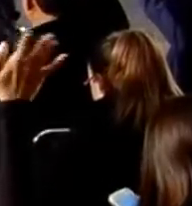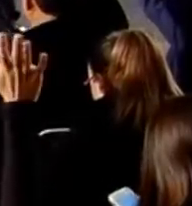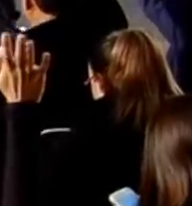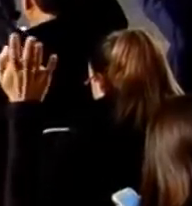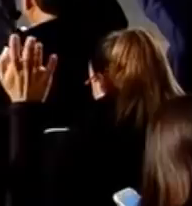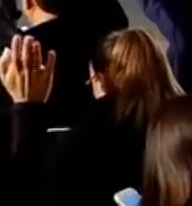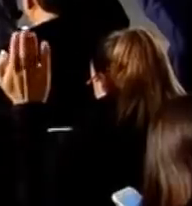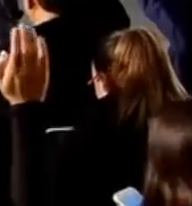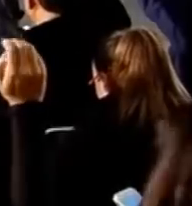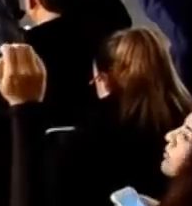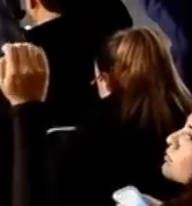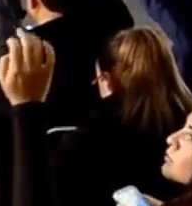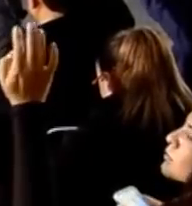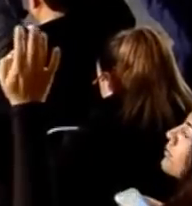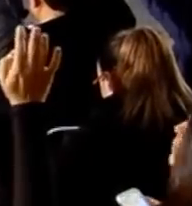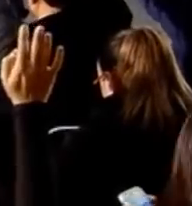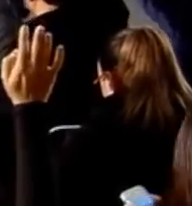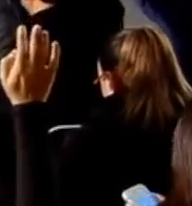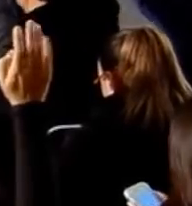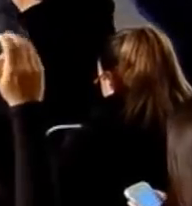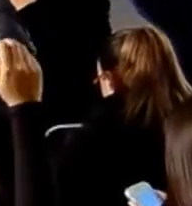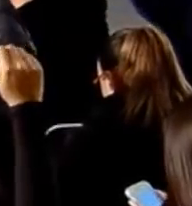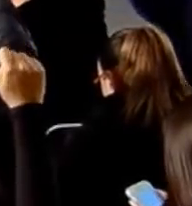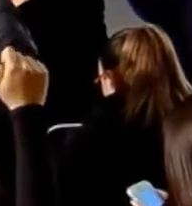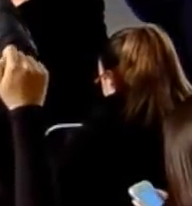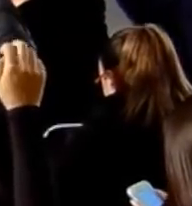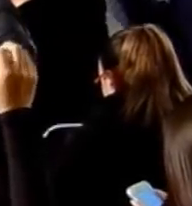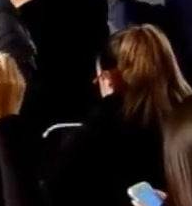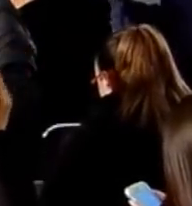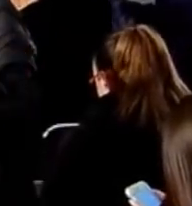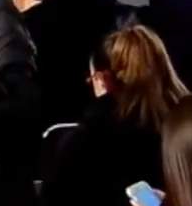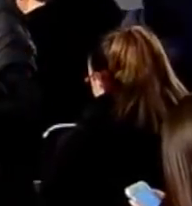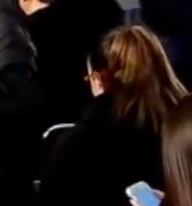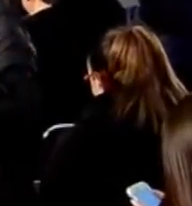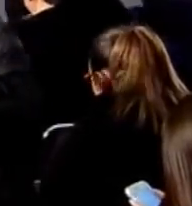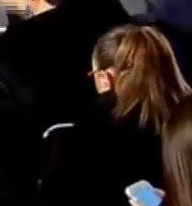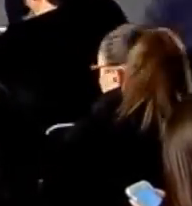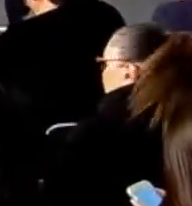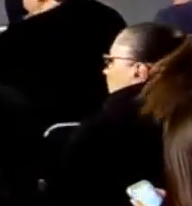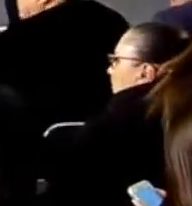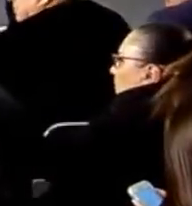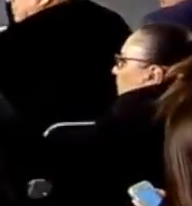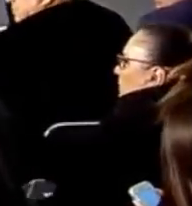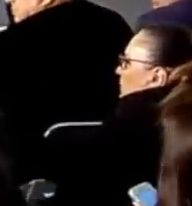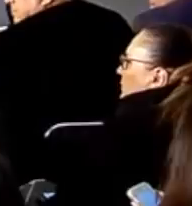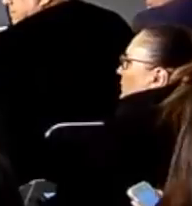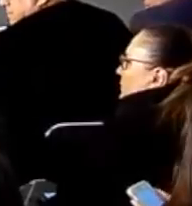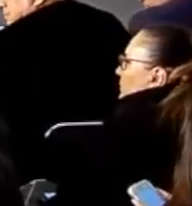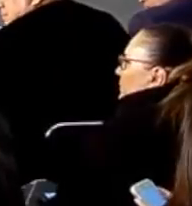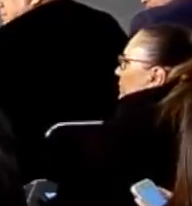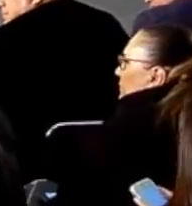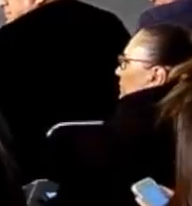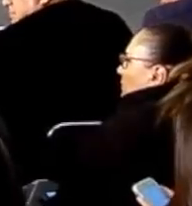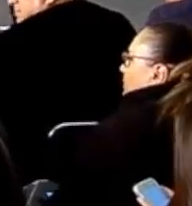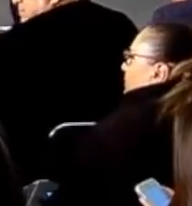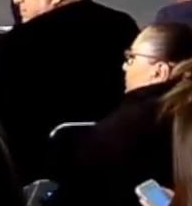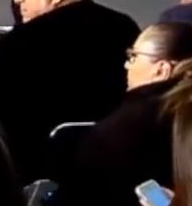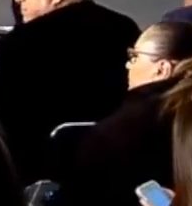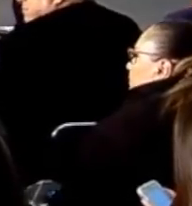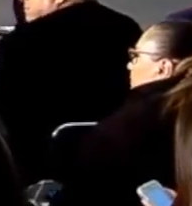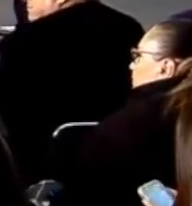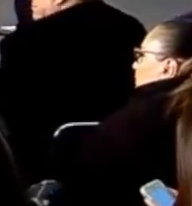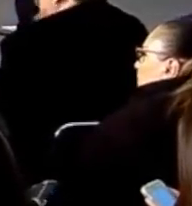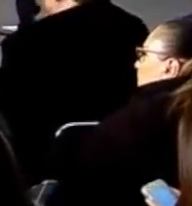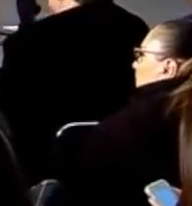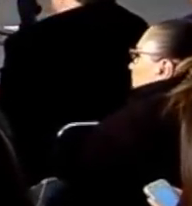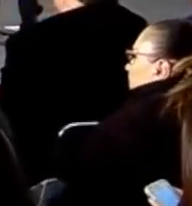vamos por acá tres más y luego ustedes tres iban buenos días señor presidente de buenos días